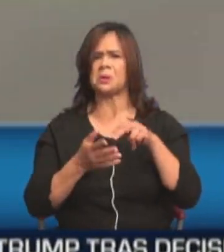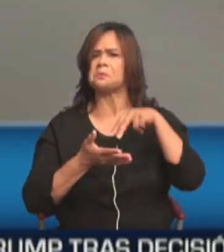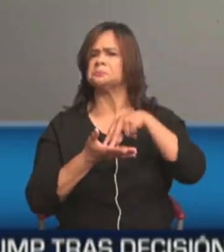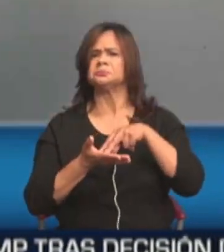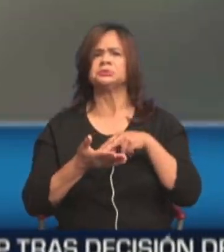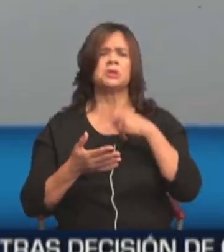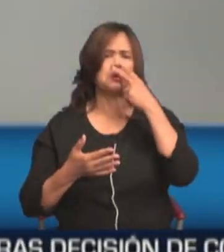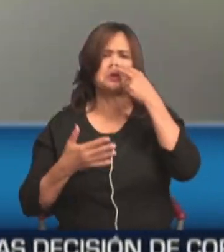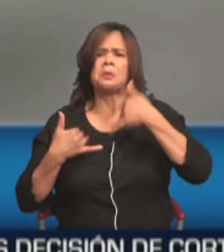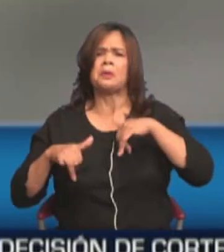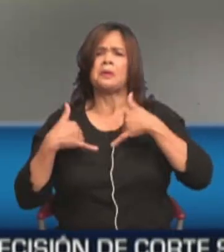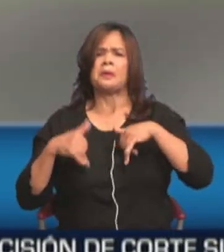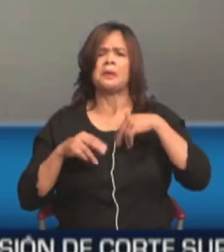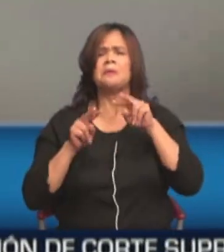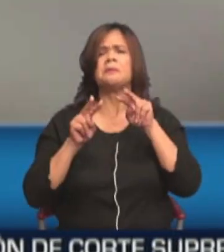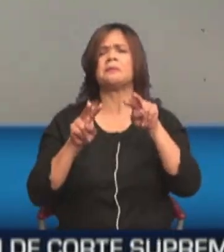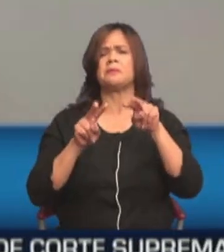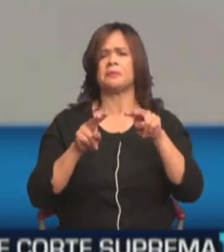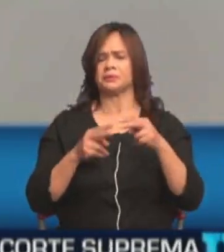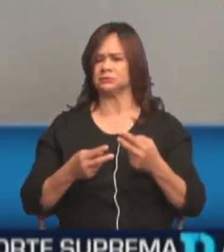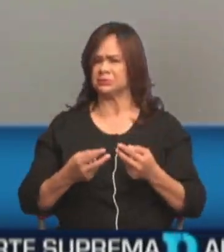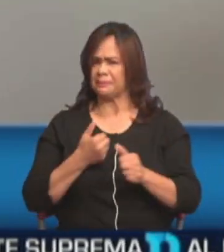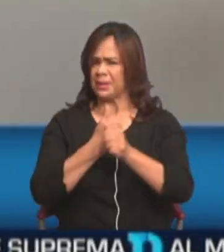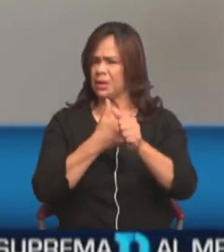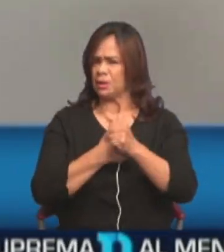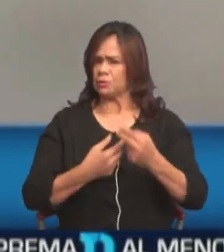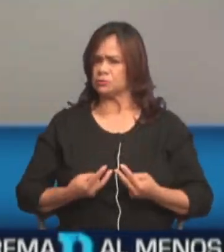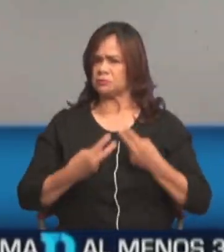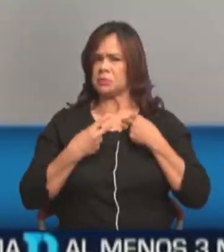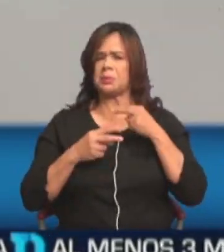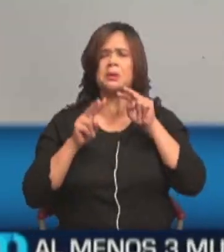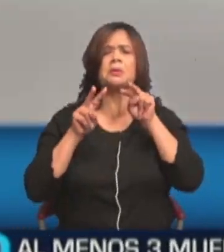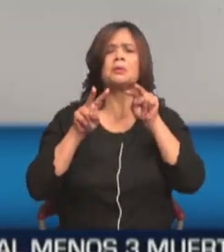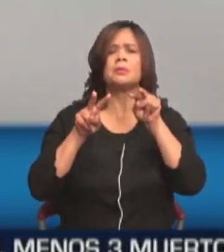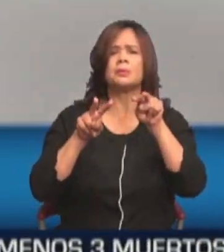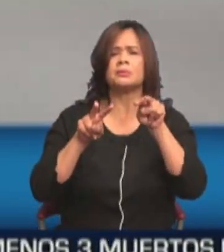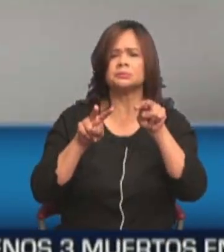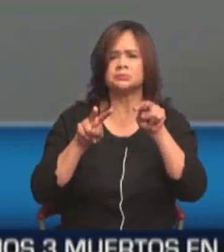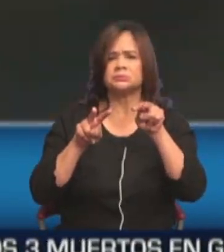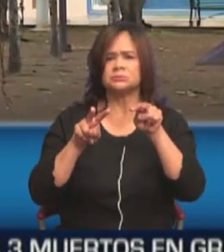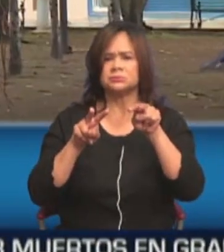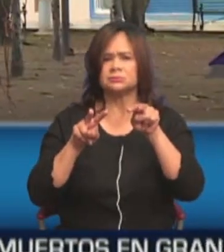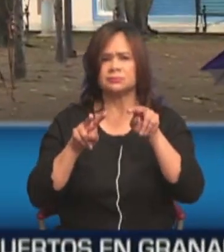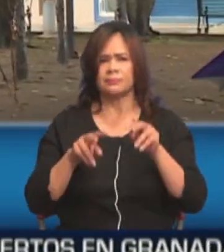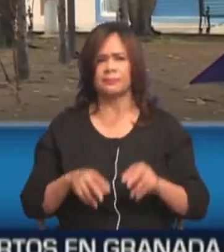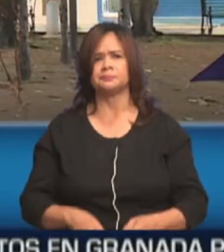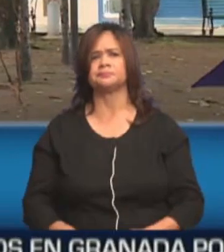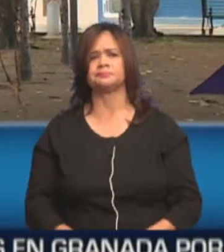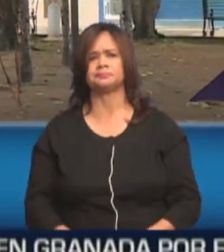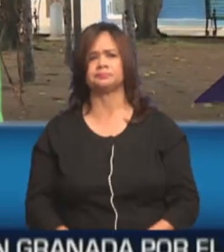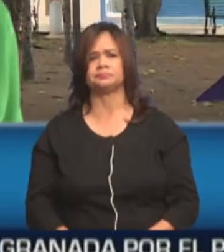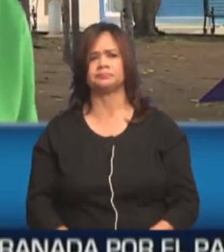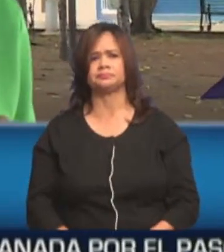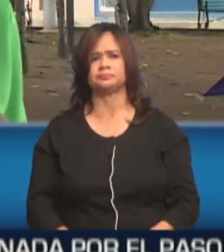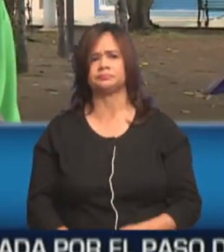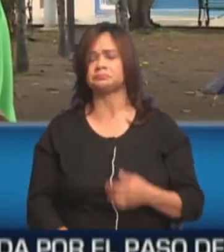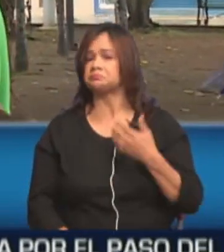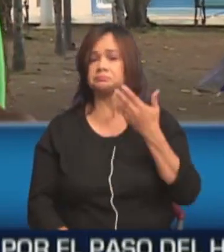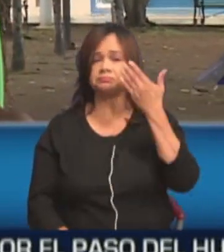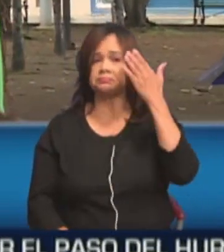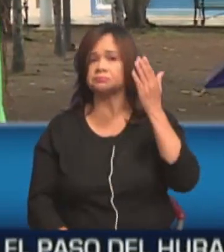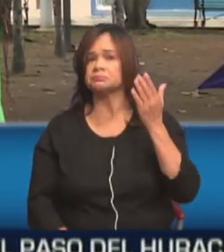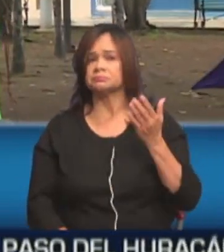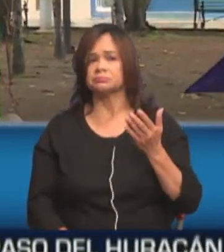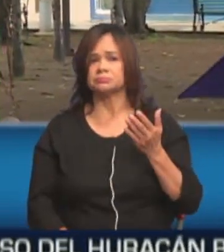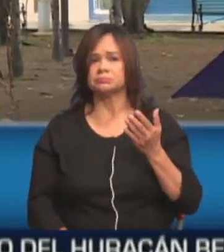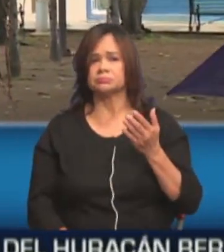irresponsables, ponían en riesgo sus vidas para acercarse a ver el mar embravecido. Bueno, pues no sé, pero es que yo nunca